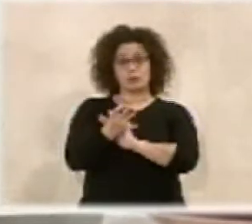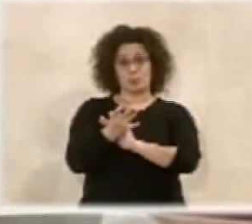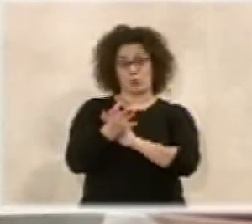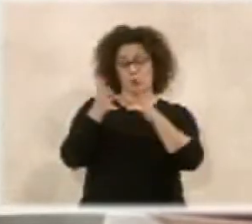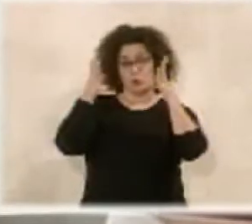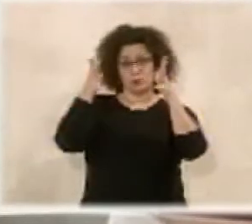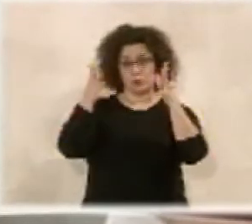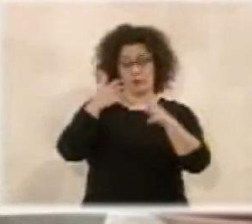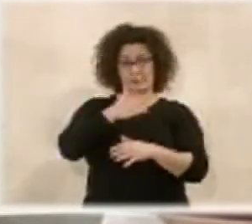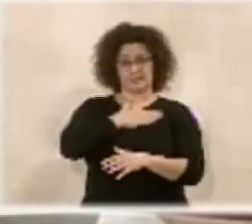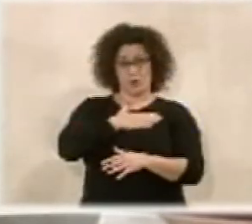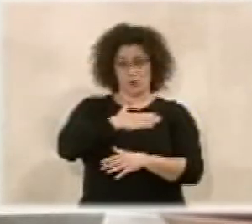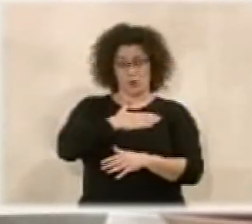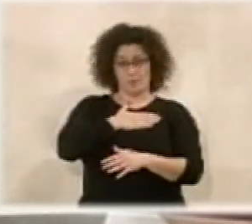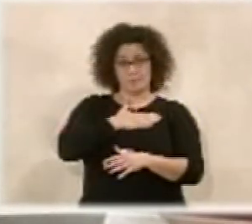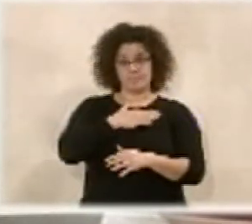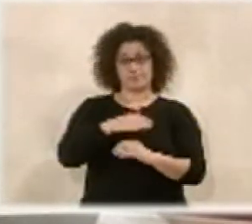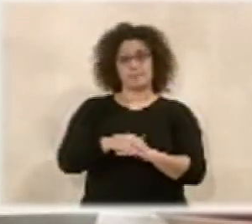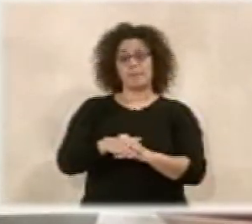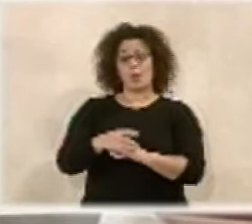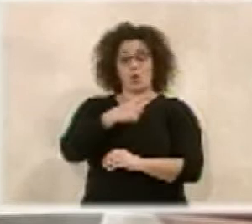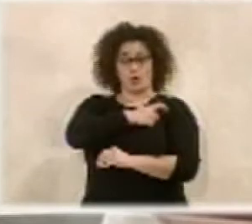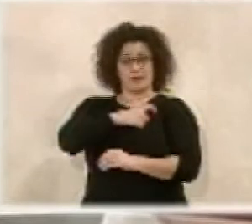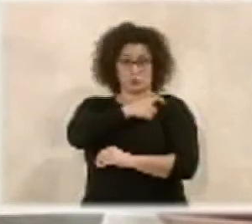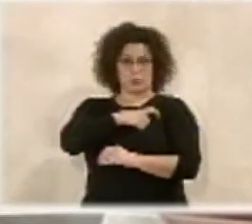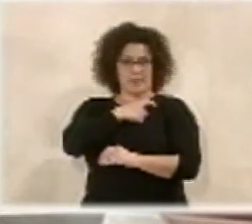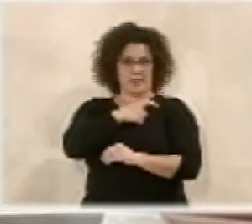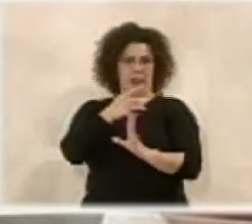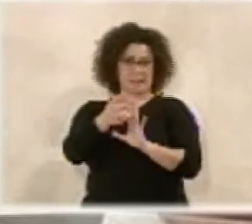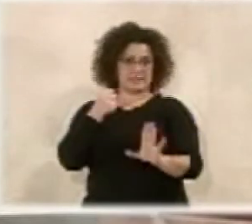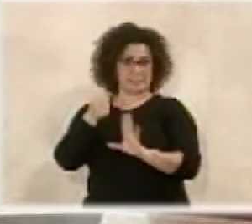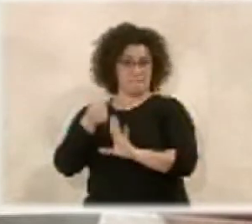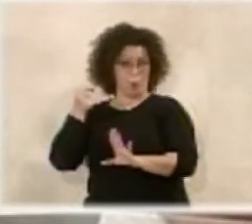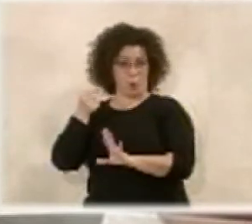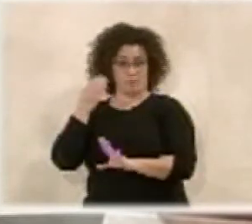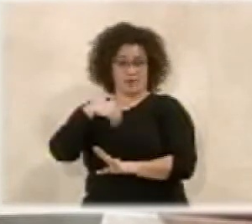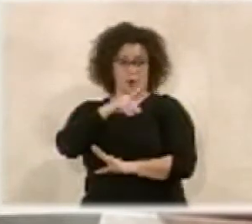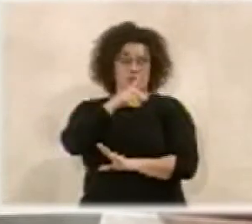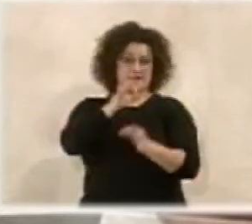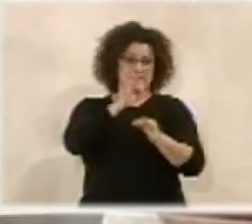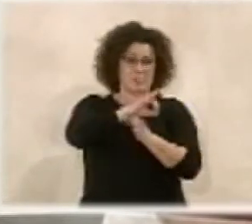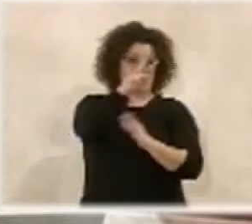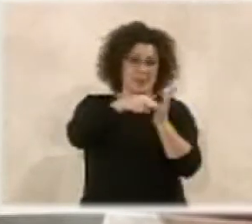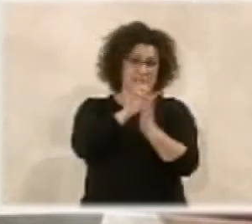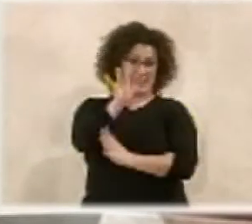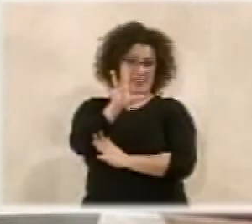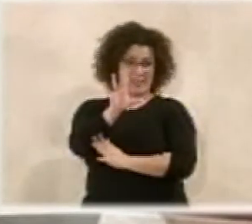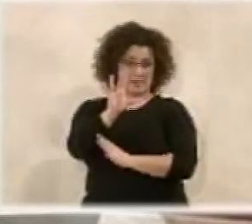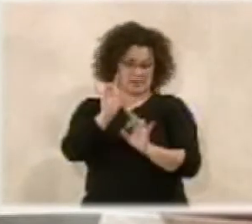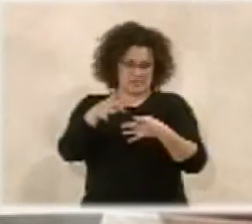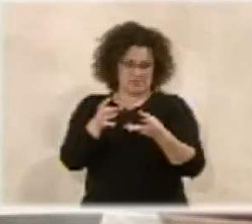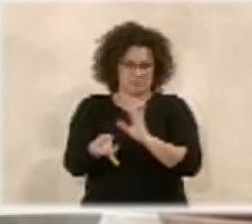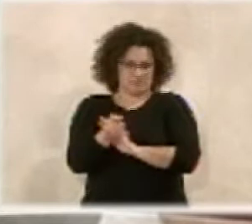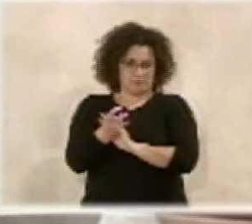Patrimonio, que ya antes hemos referido, la Comisión de Asentismo, que ya desde septiembre de 2015 se constituyó,